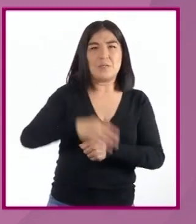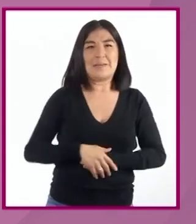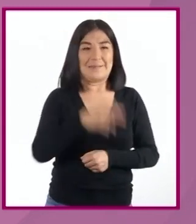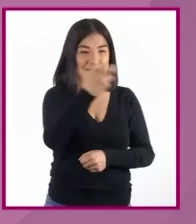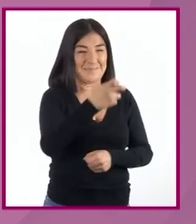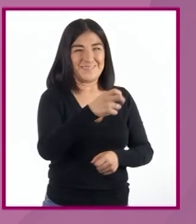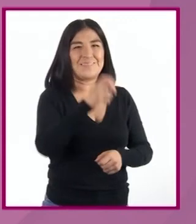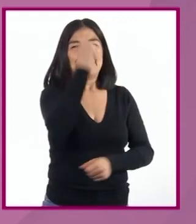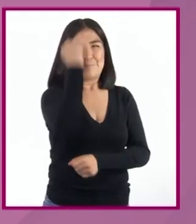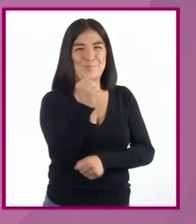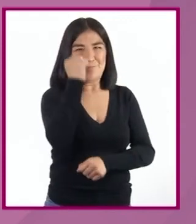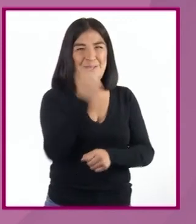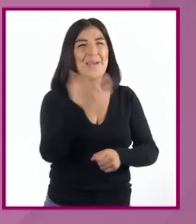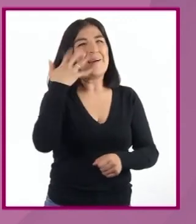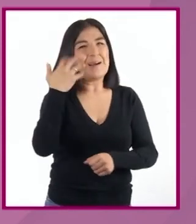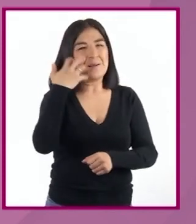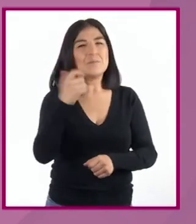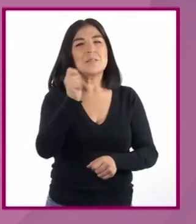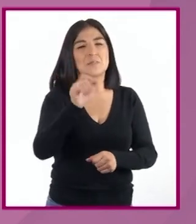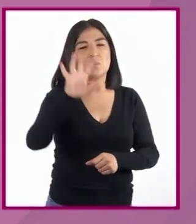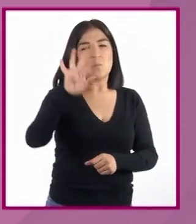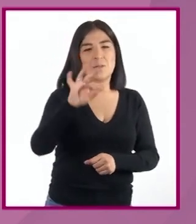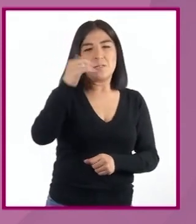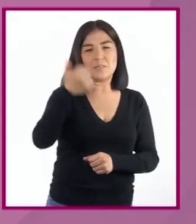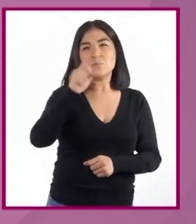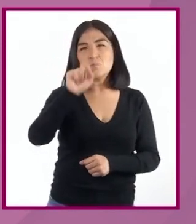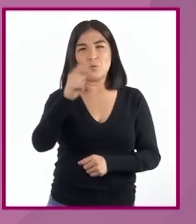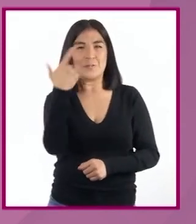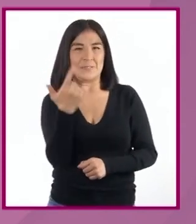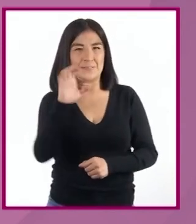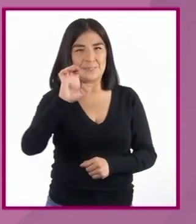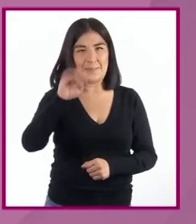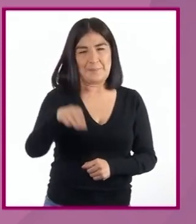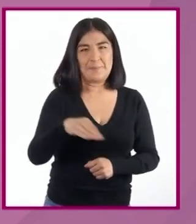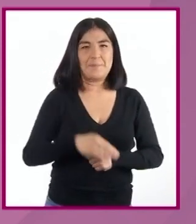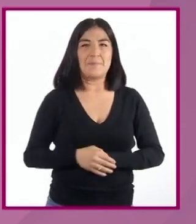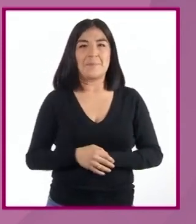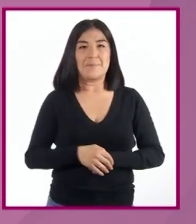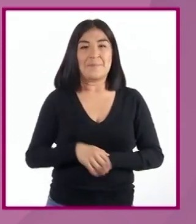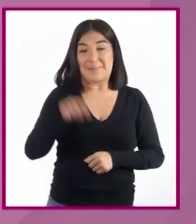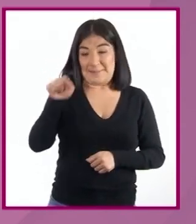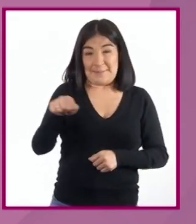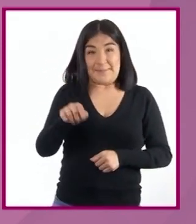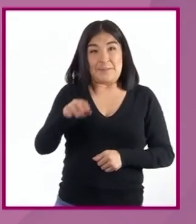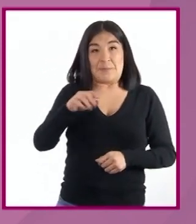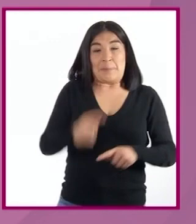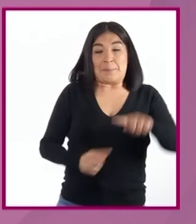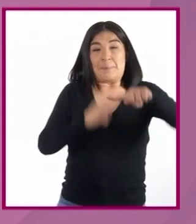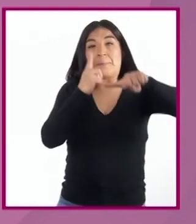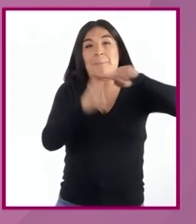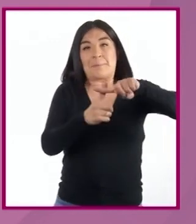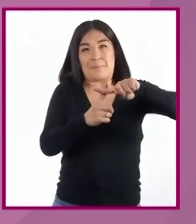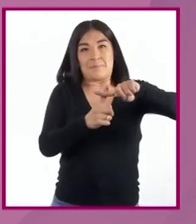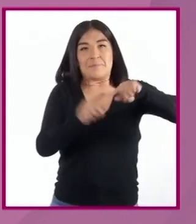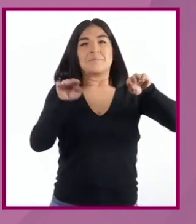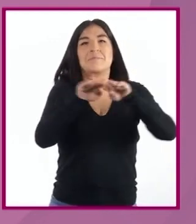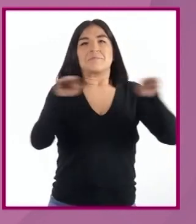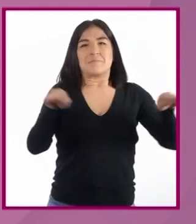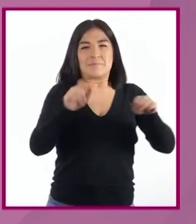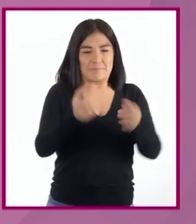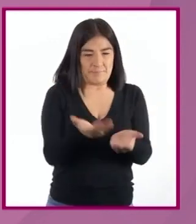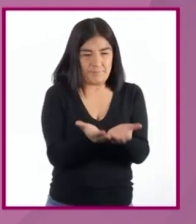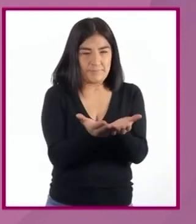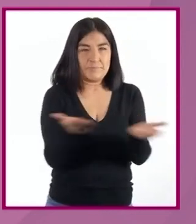gato hidráulico es 46.7 centímetros. Esto lo tendremos que sumar con la medida de la